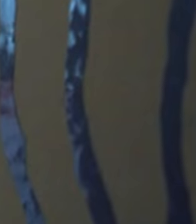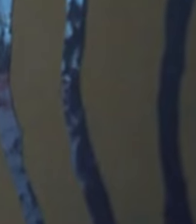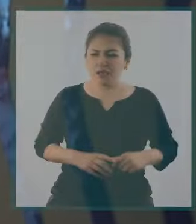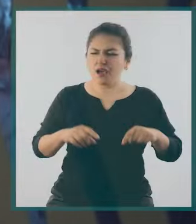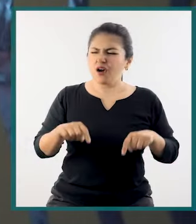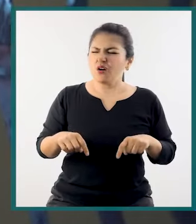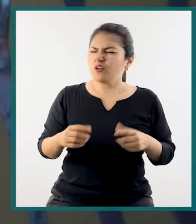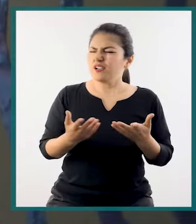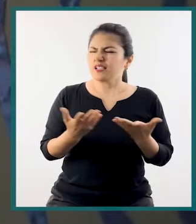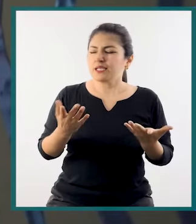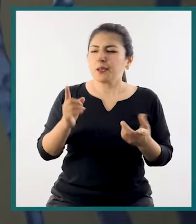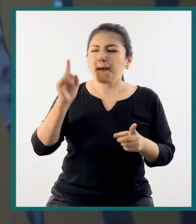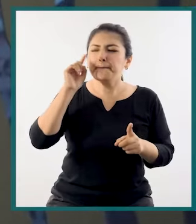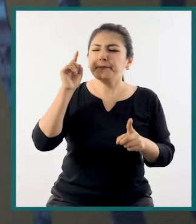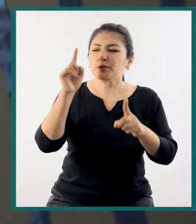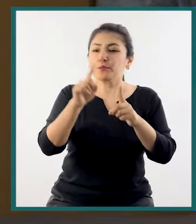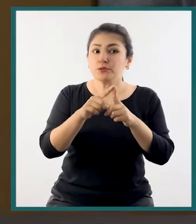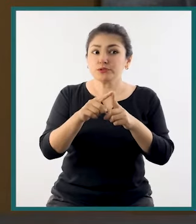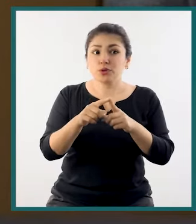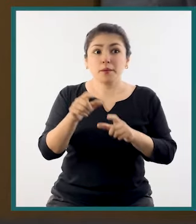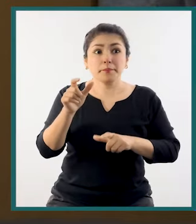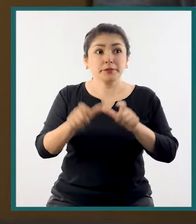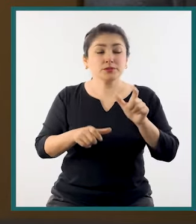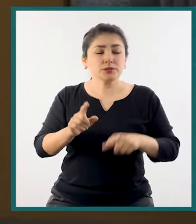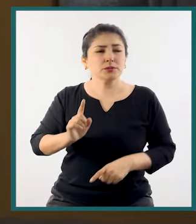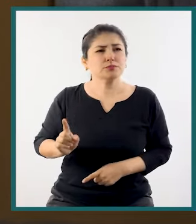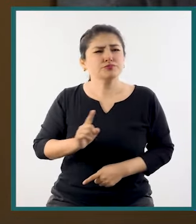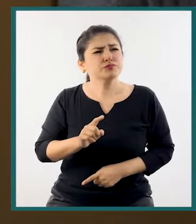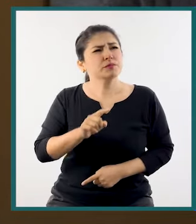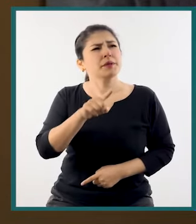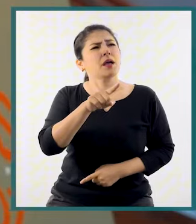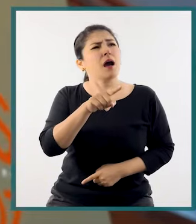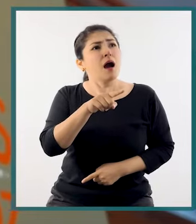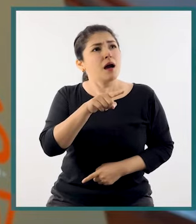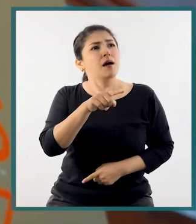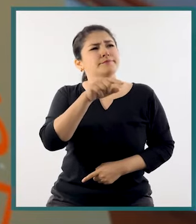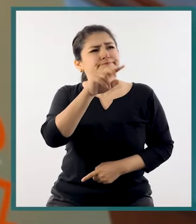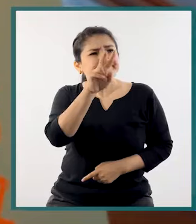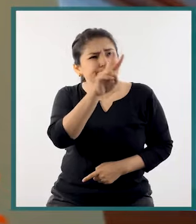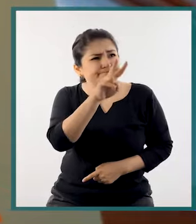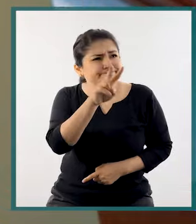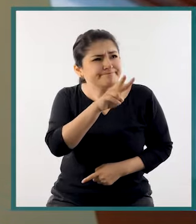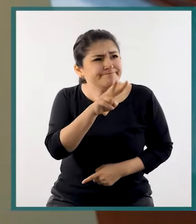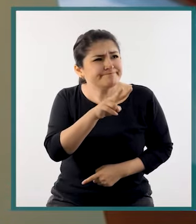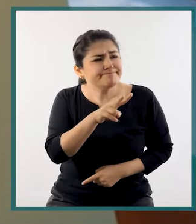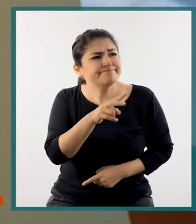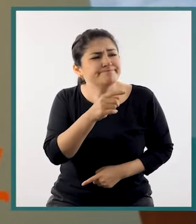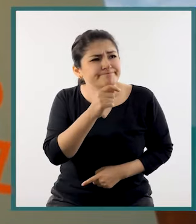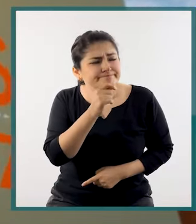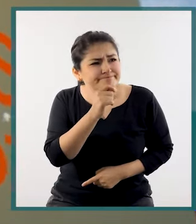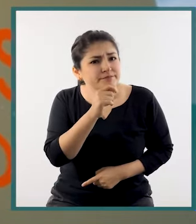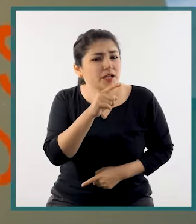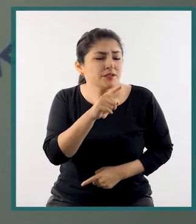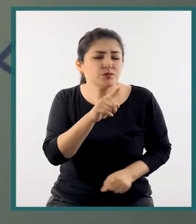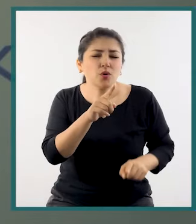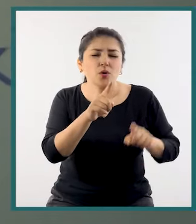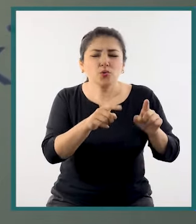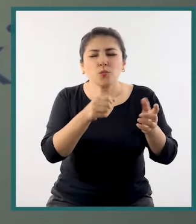Lo que buscamos aquí es que cada visitante se detenga en cada punto y pueda leer estos fragmentos,